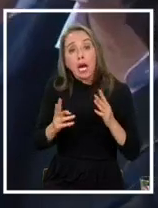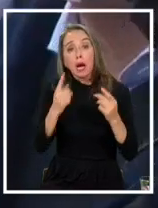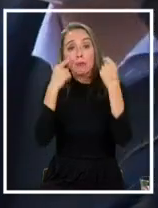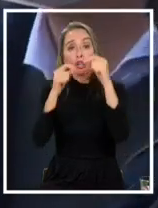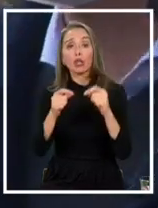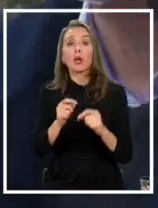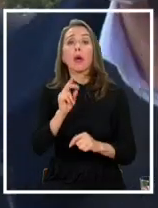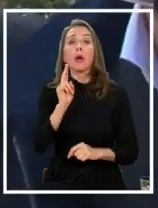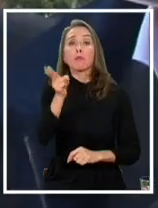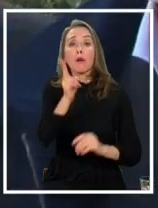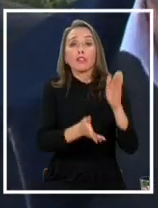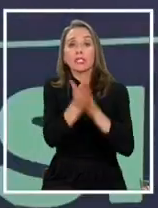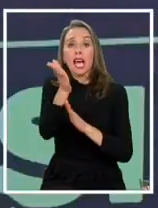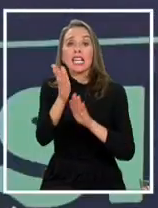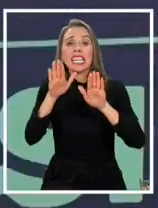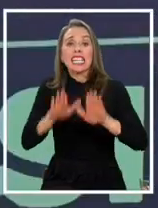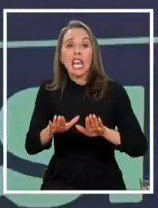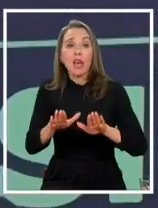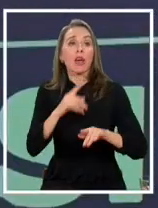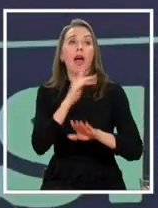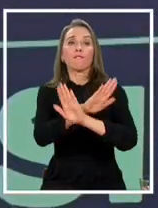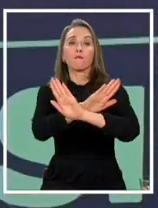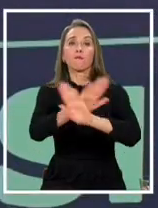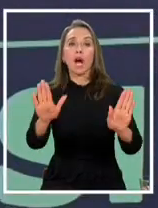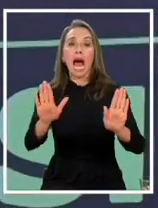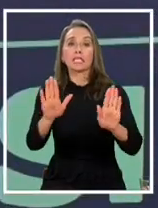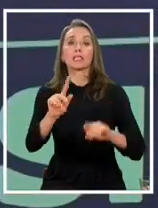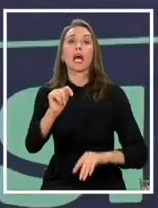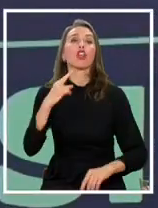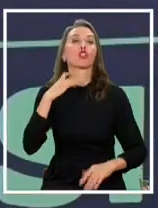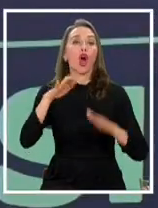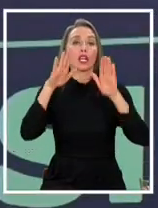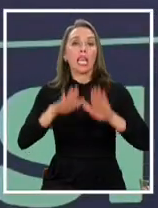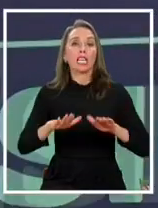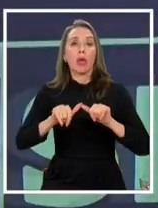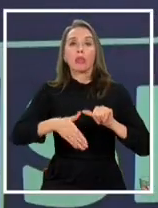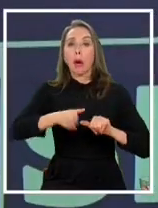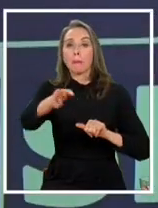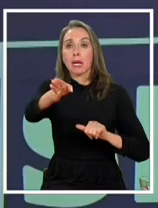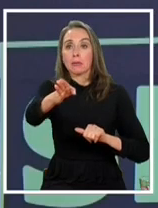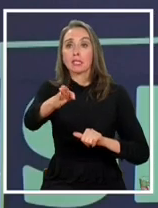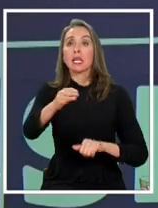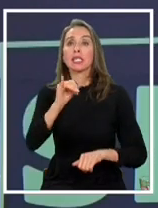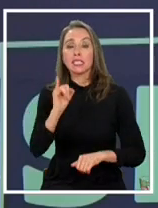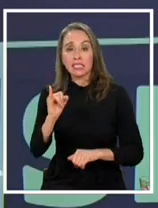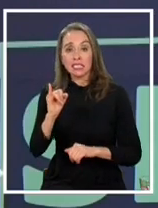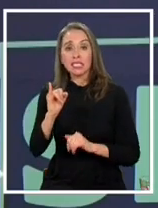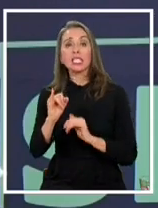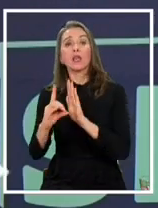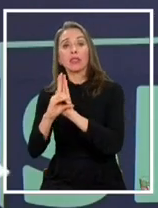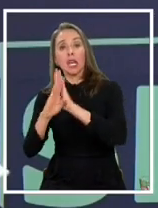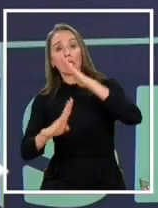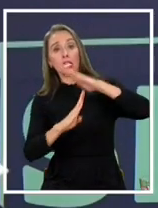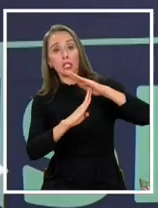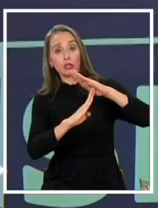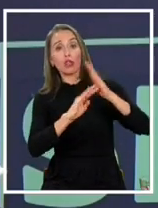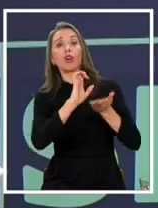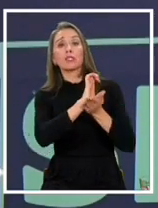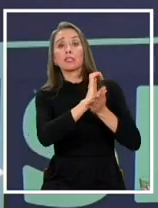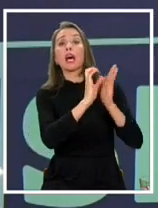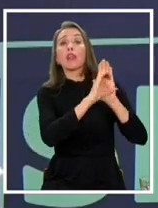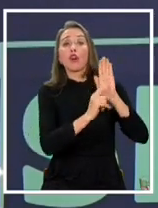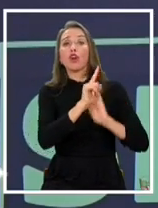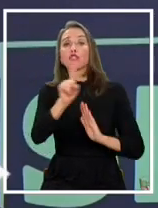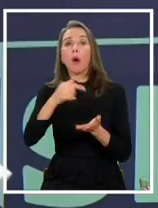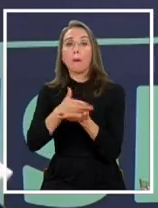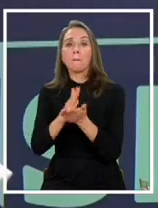El toque de queda hay que mantenerlo. Basta ya del toque de queda permanente. Sí al estado de excepción, no al plan paso